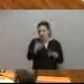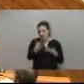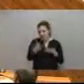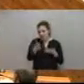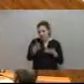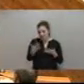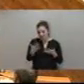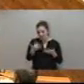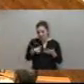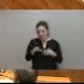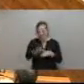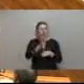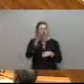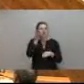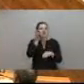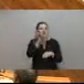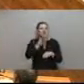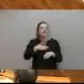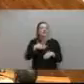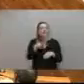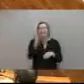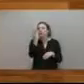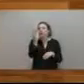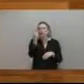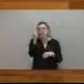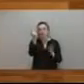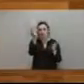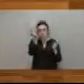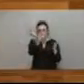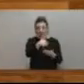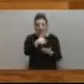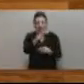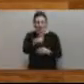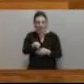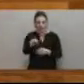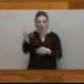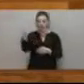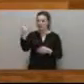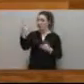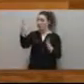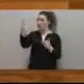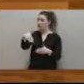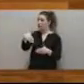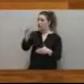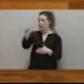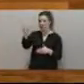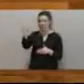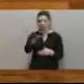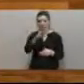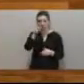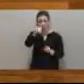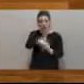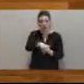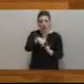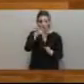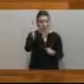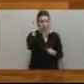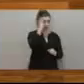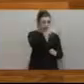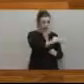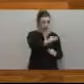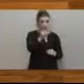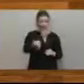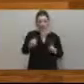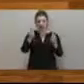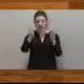a mi consejera favorita. Y también me falta el presidente, que solo entra para votar, porque se me ha marchado. Y también es que este